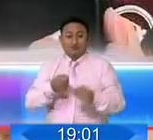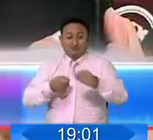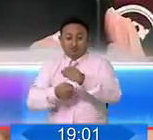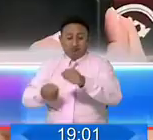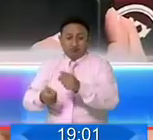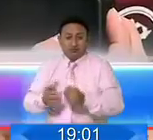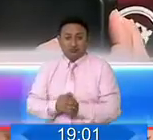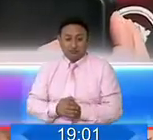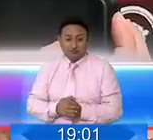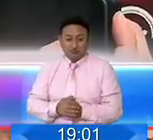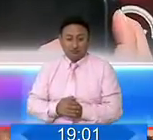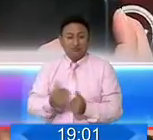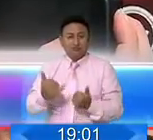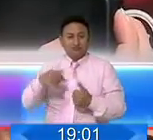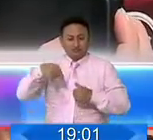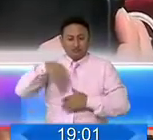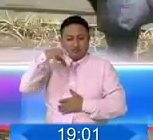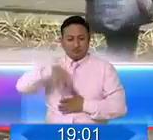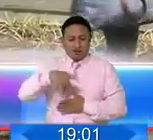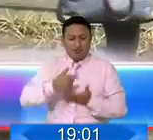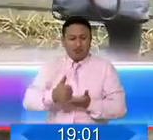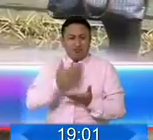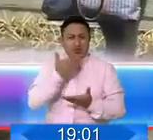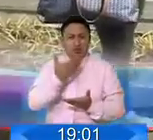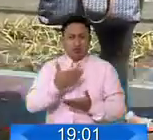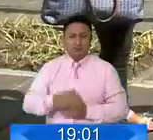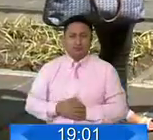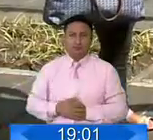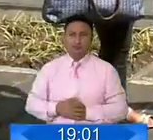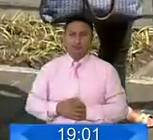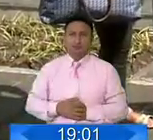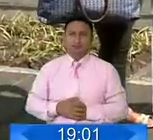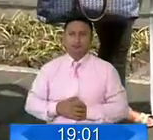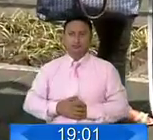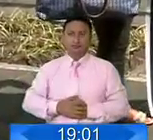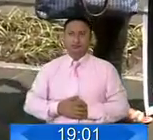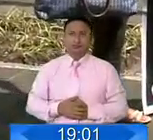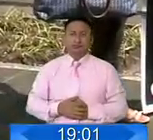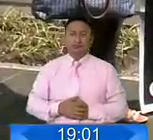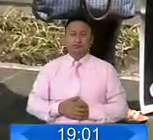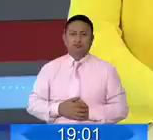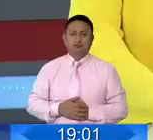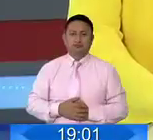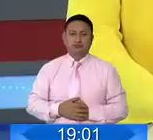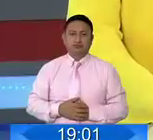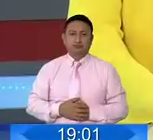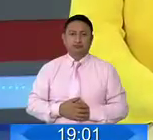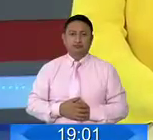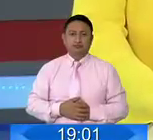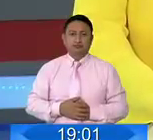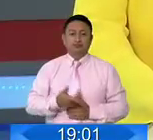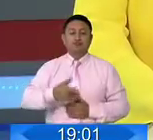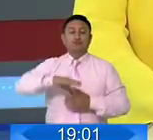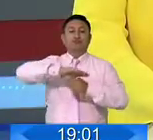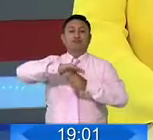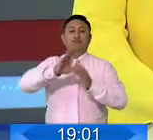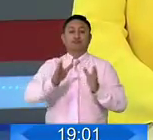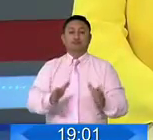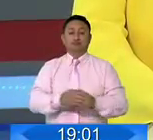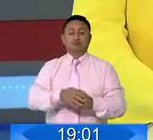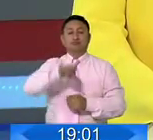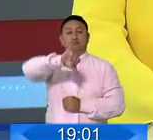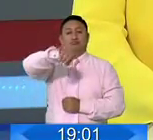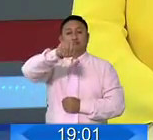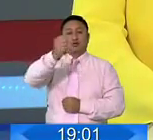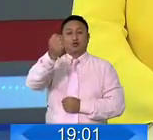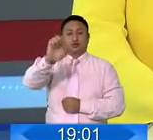y qué es lo que el Estado hizo para rescatarlo. Informó Héctor Romero. El canciller de la República, José